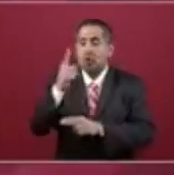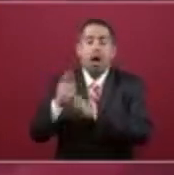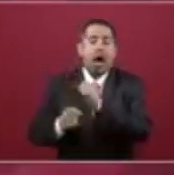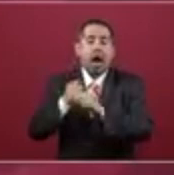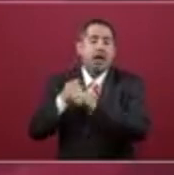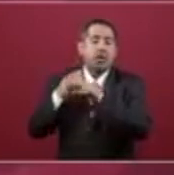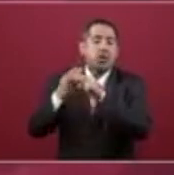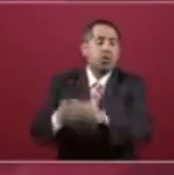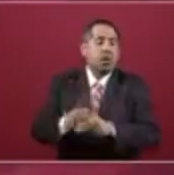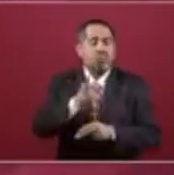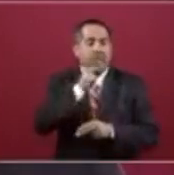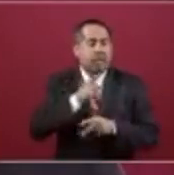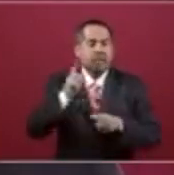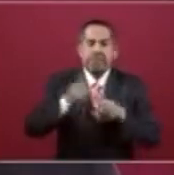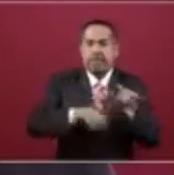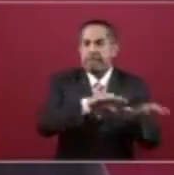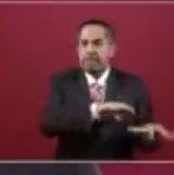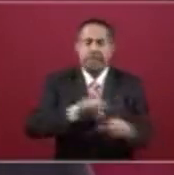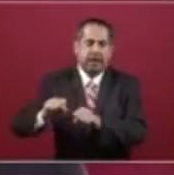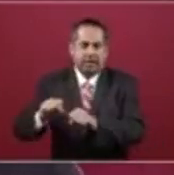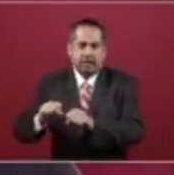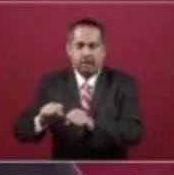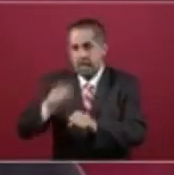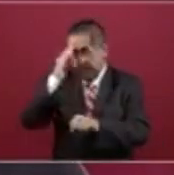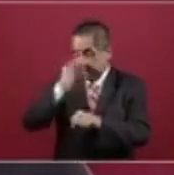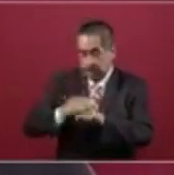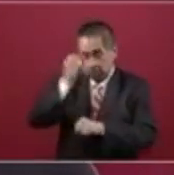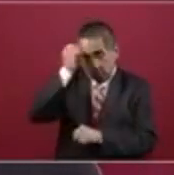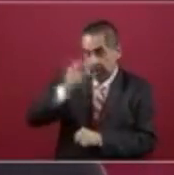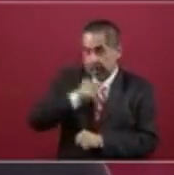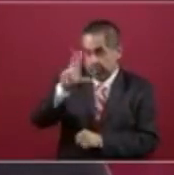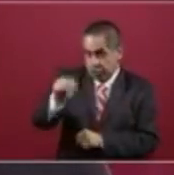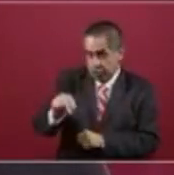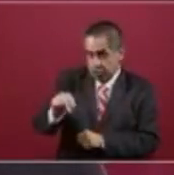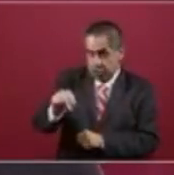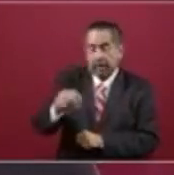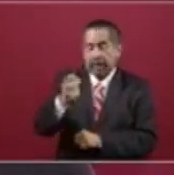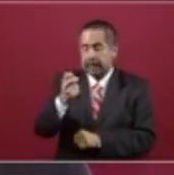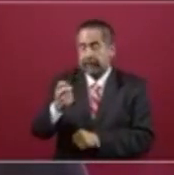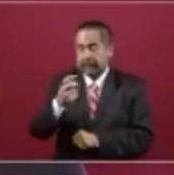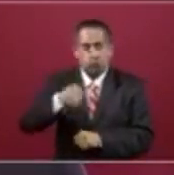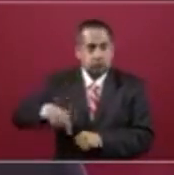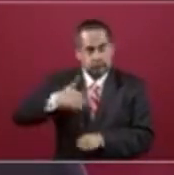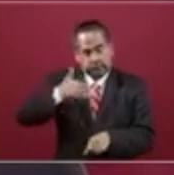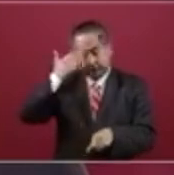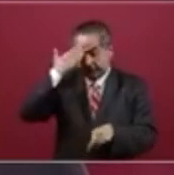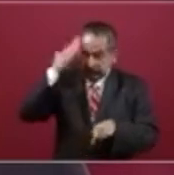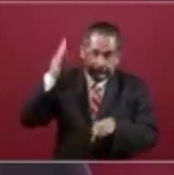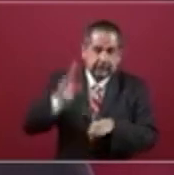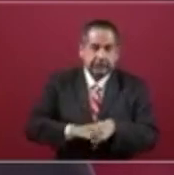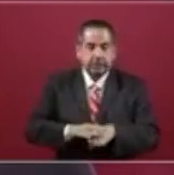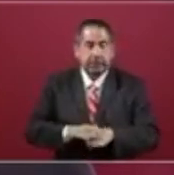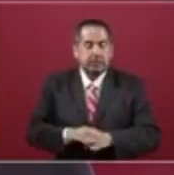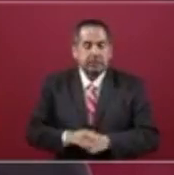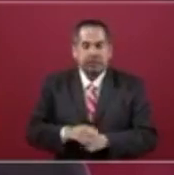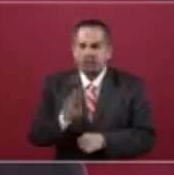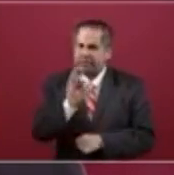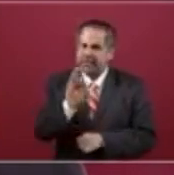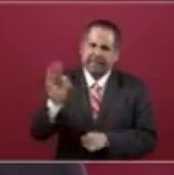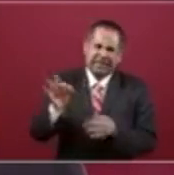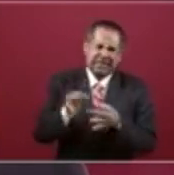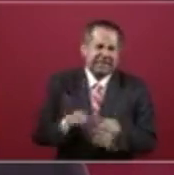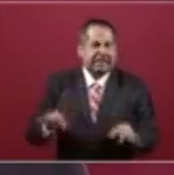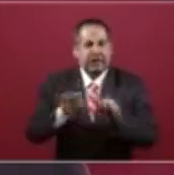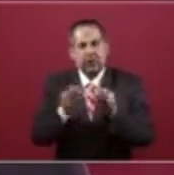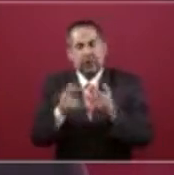petrolera, que es una fecha que no se olvida para nosotros, una fecha